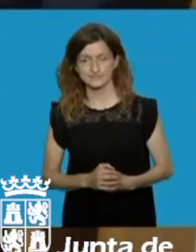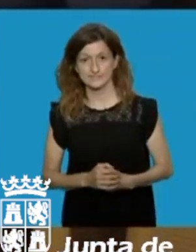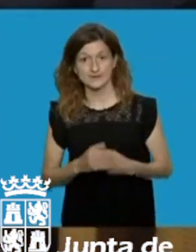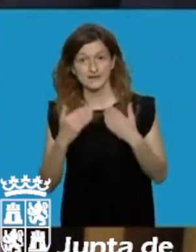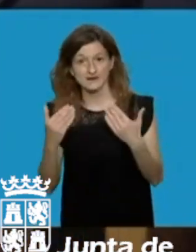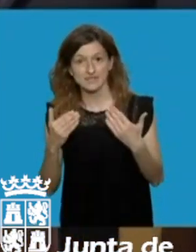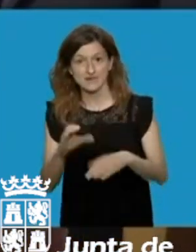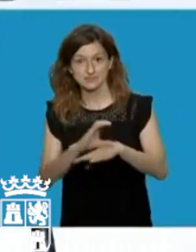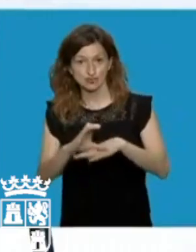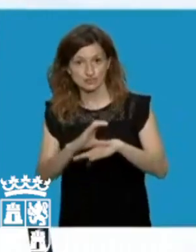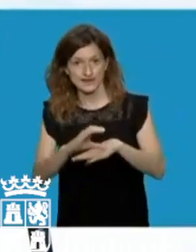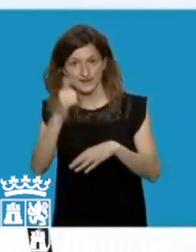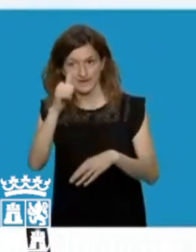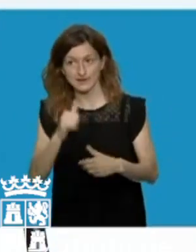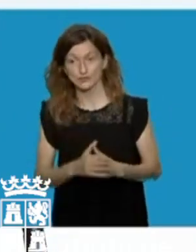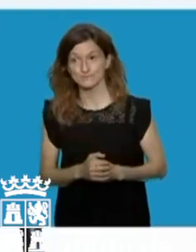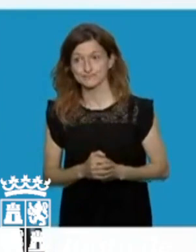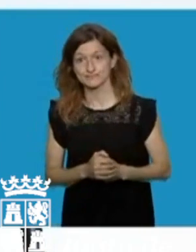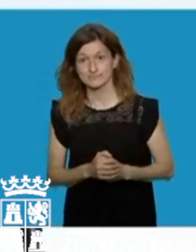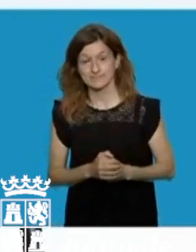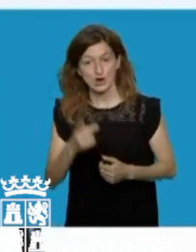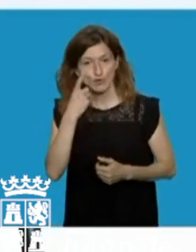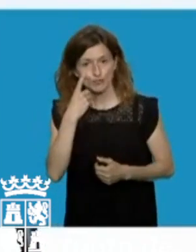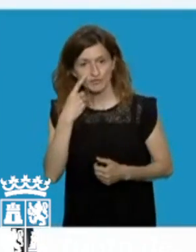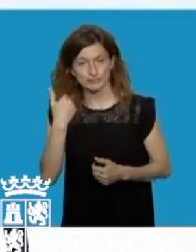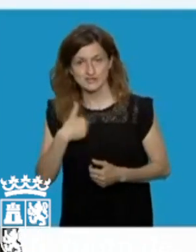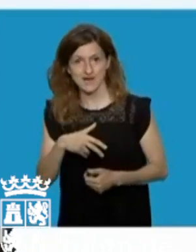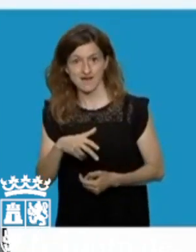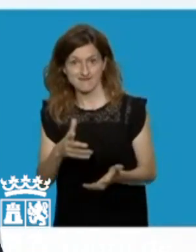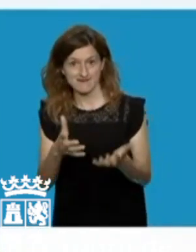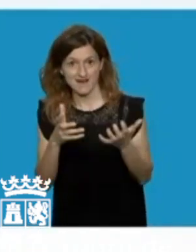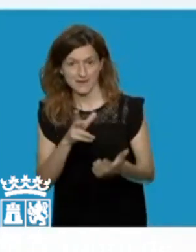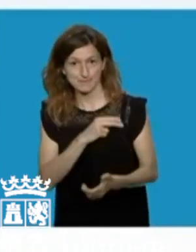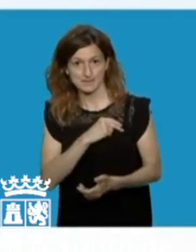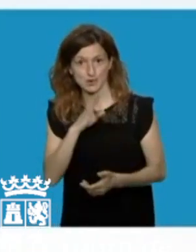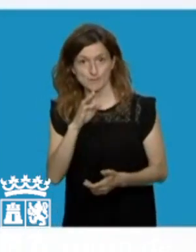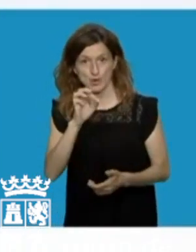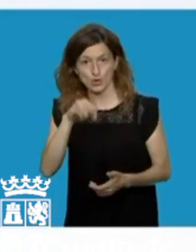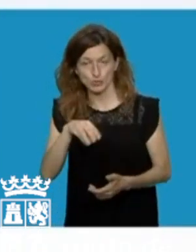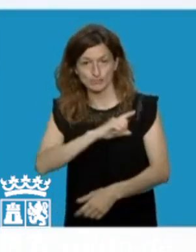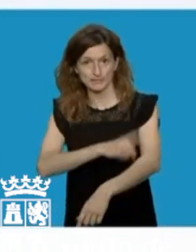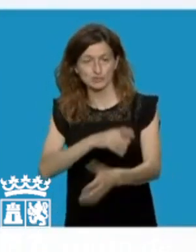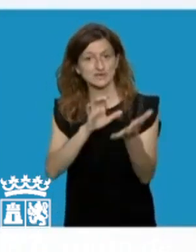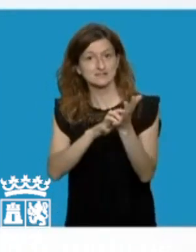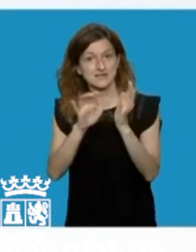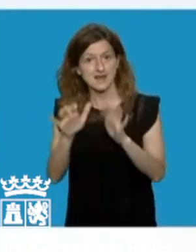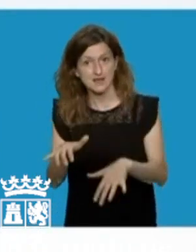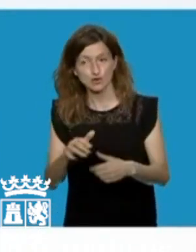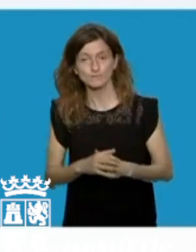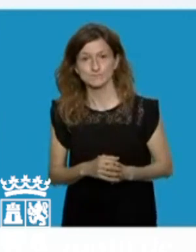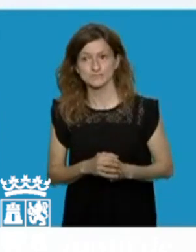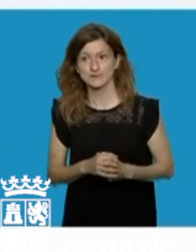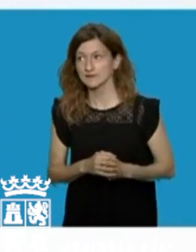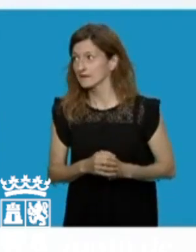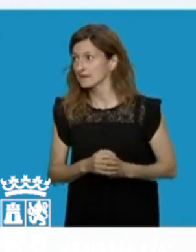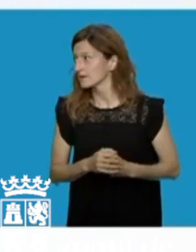Consejero, bueno, pues conocidos ya y reconocidos los ganadores de los premios Podium del deporte en Castilla y León,